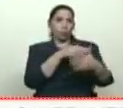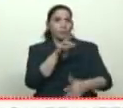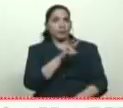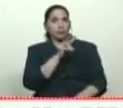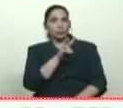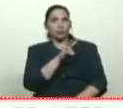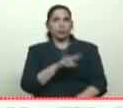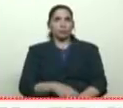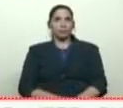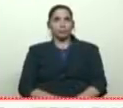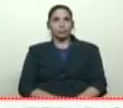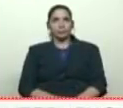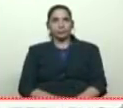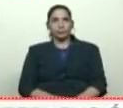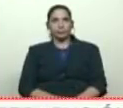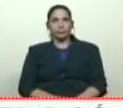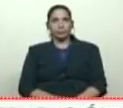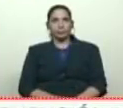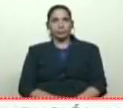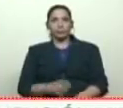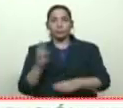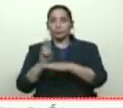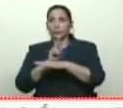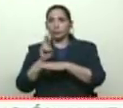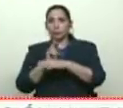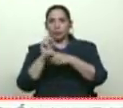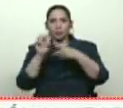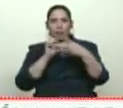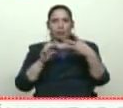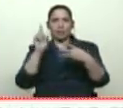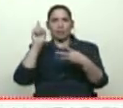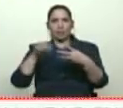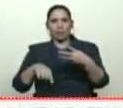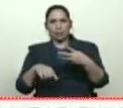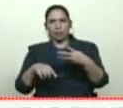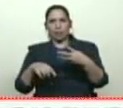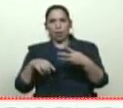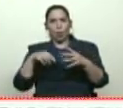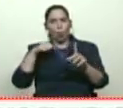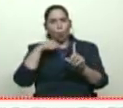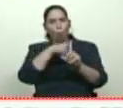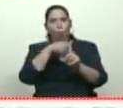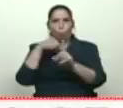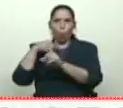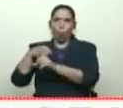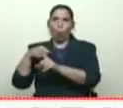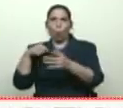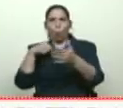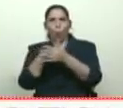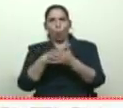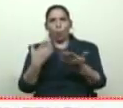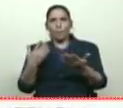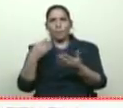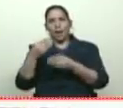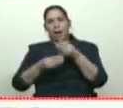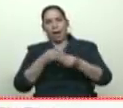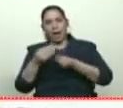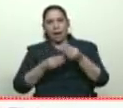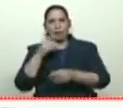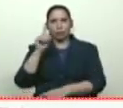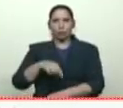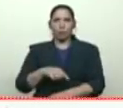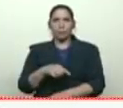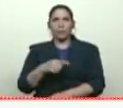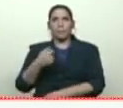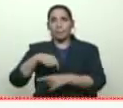contra Venezuela, utilizó estrategias, entre ellas la del golpe parlamentario. No es casual que se lo hayan aplicado primero